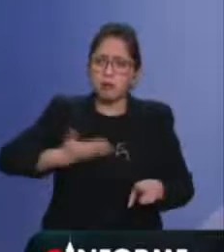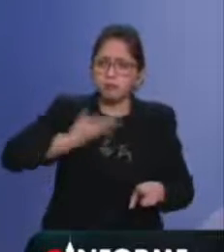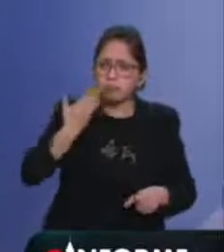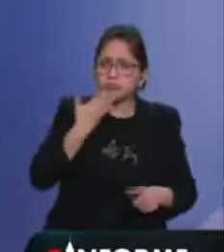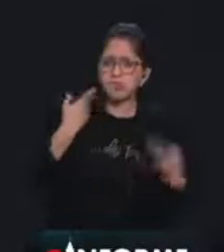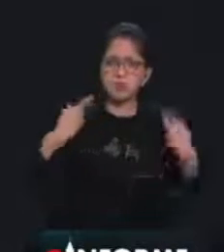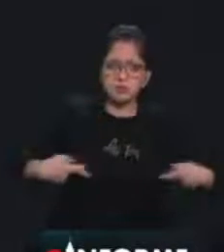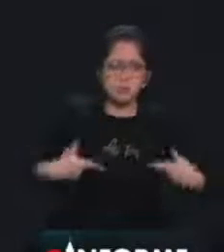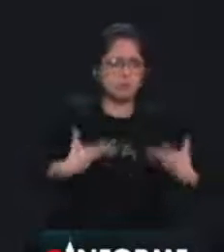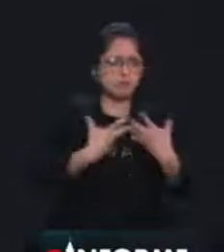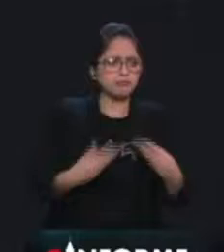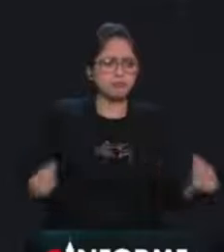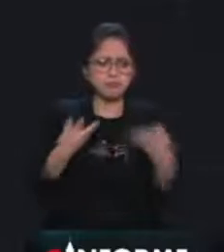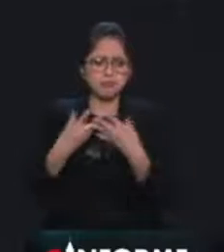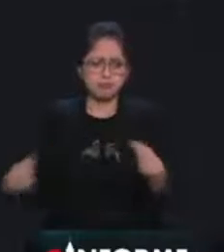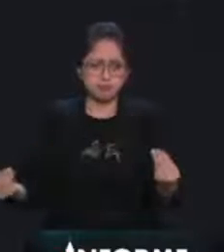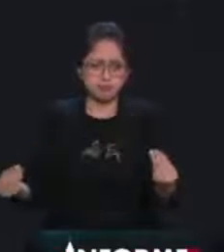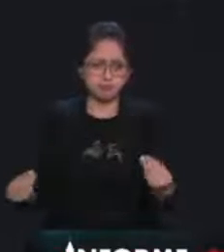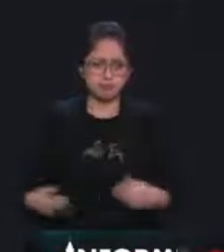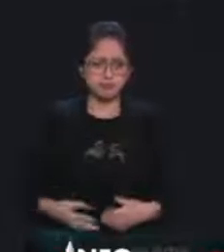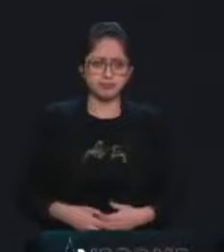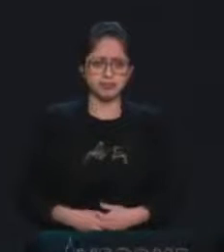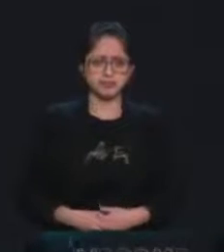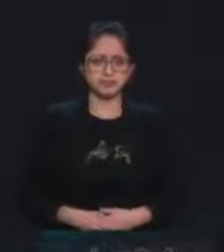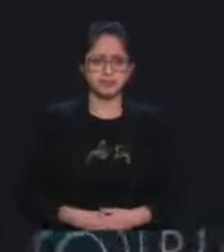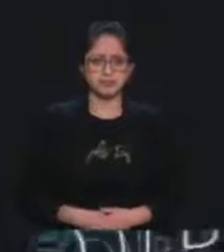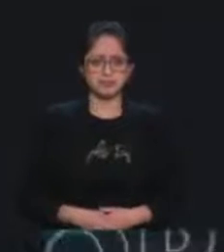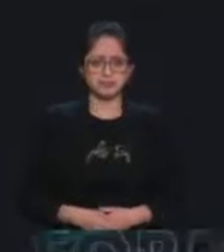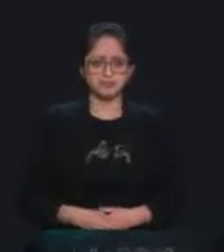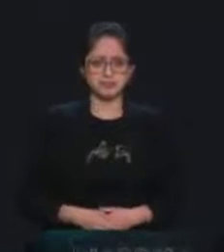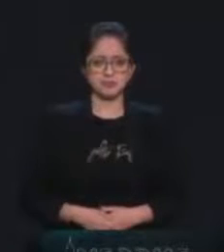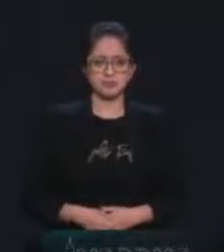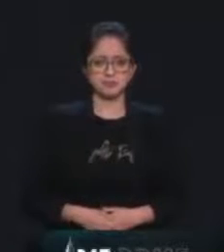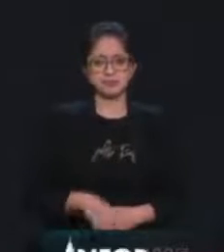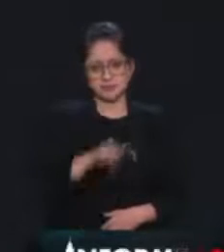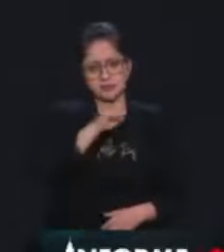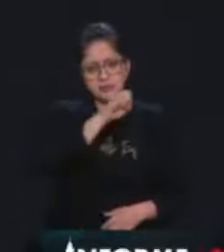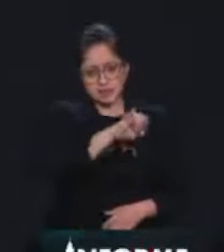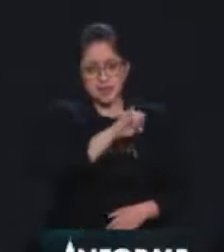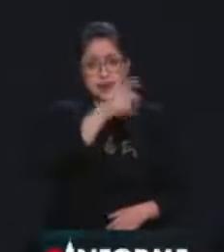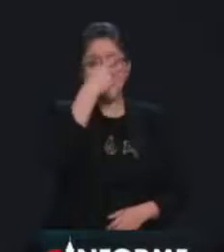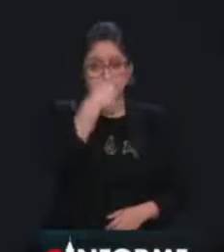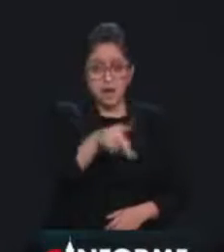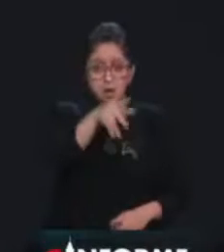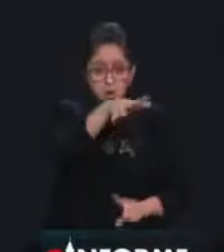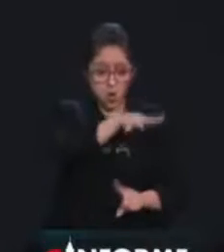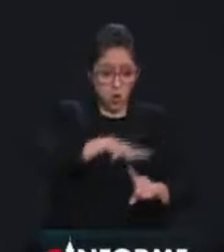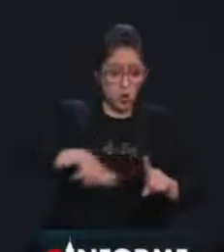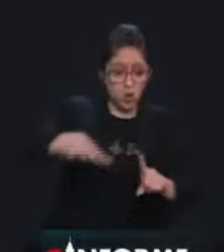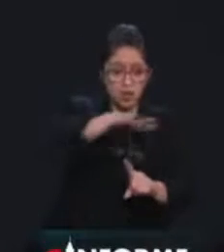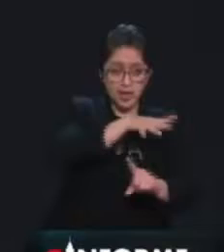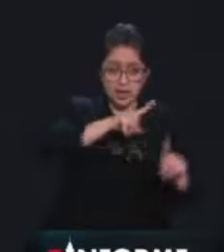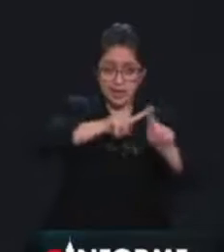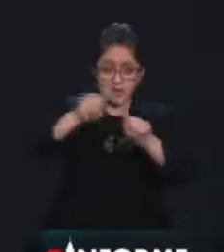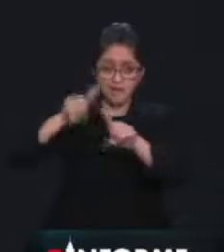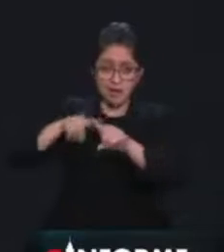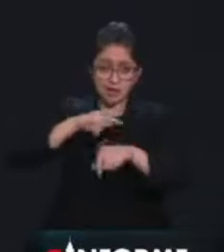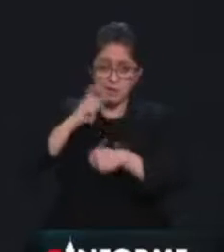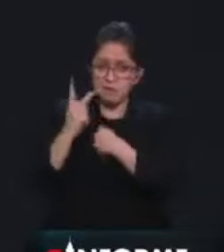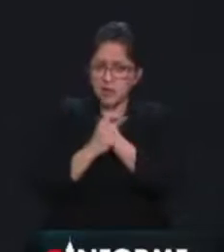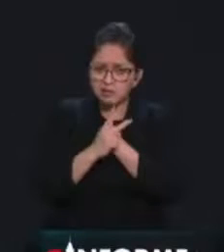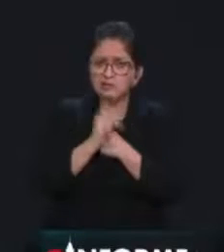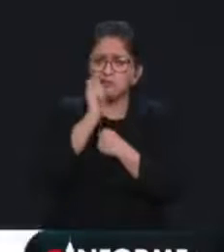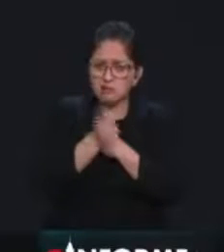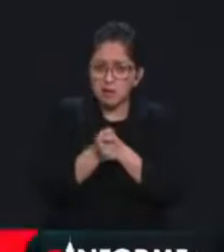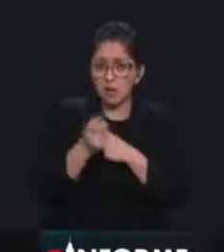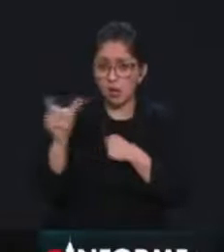desapariciones. Sí, por supuesto, y más allá de la diferencia de los contextos entre países, hay que entender que al